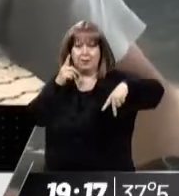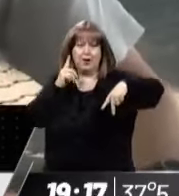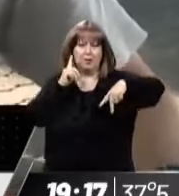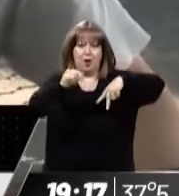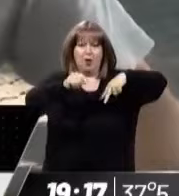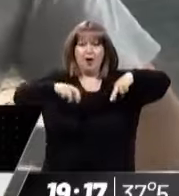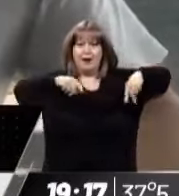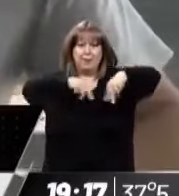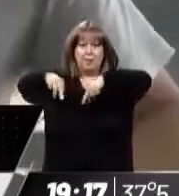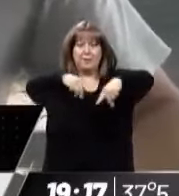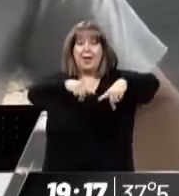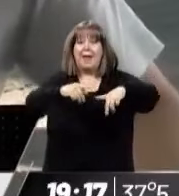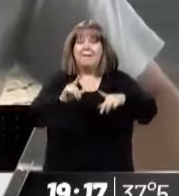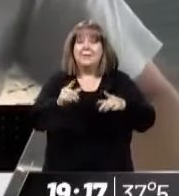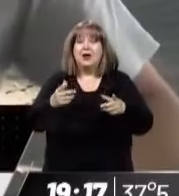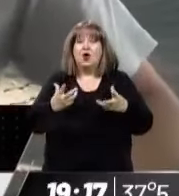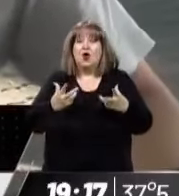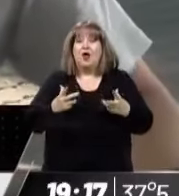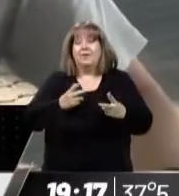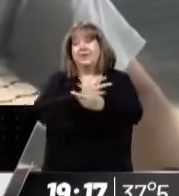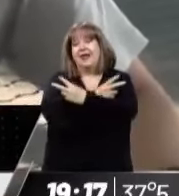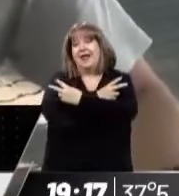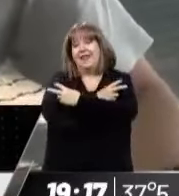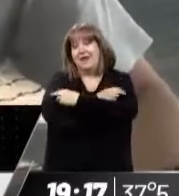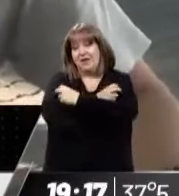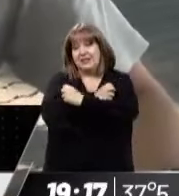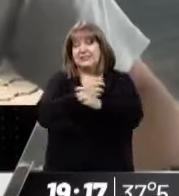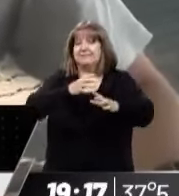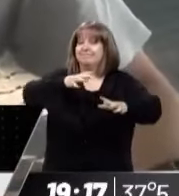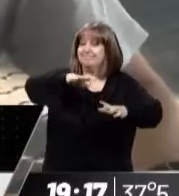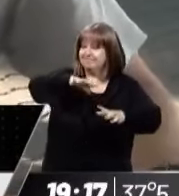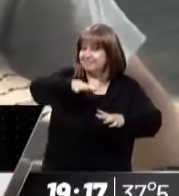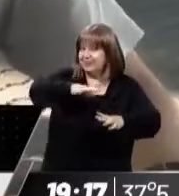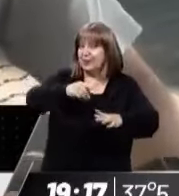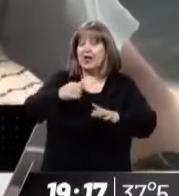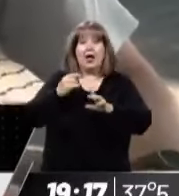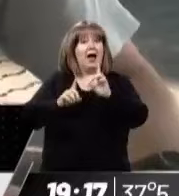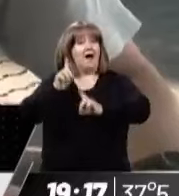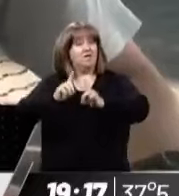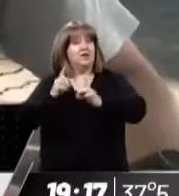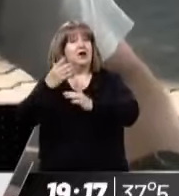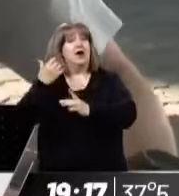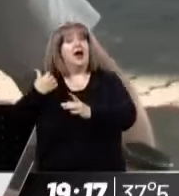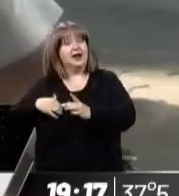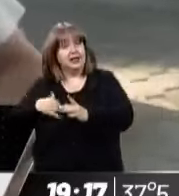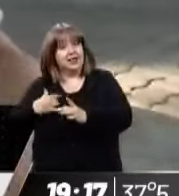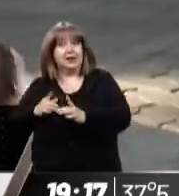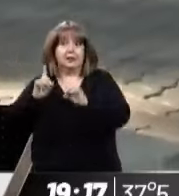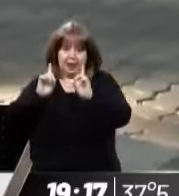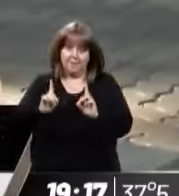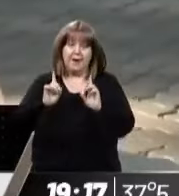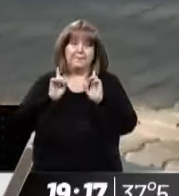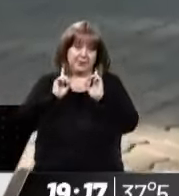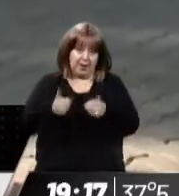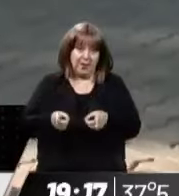pero tiene fragilidad defensiva. Quizás Argentina también, pero lo ha corregido durante el torneo. ¿No estás de acuerdo con eso?